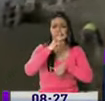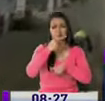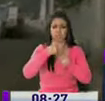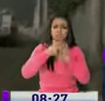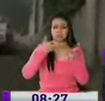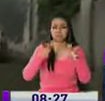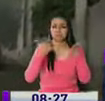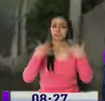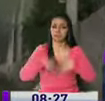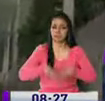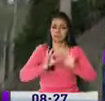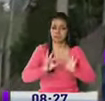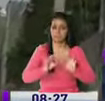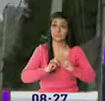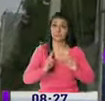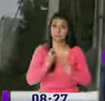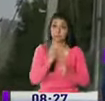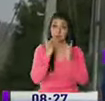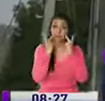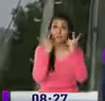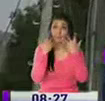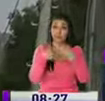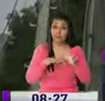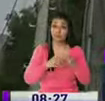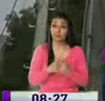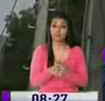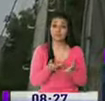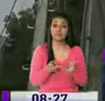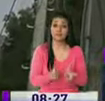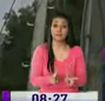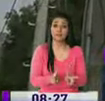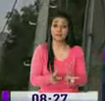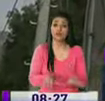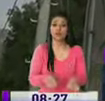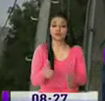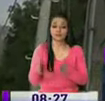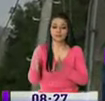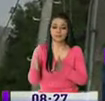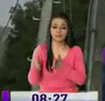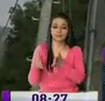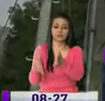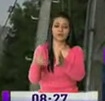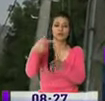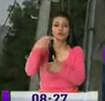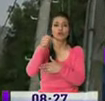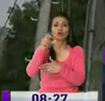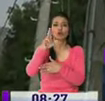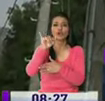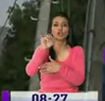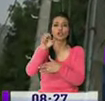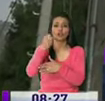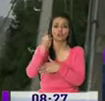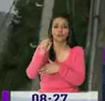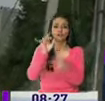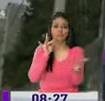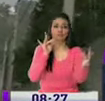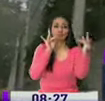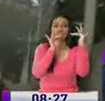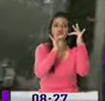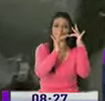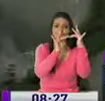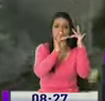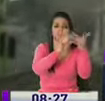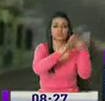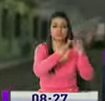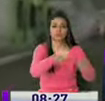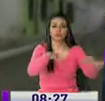terminar esta vía. Sin embargo, como ustedes pueden estar observando aquí, también estamos haciendo otra vía que es la Gorriones. Lo importante de esta es la que nos conecta con la Liga Barrial y con las guarderías